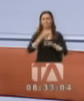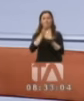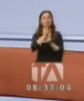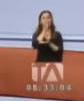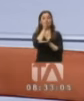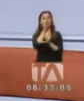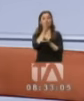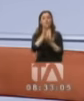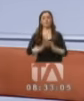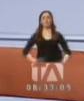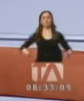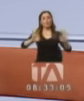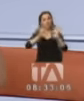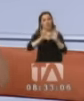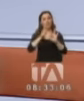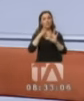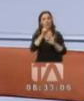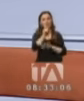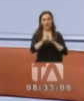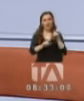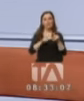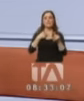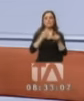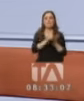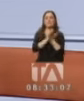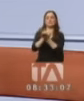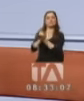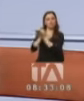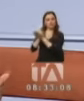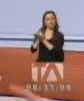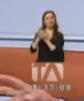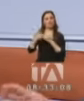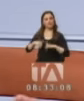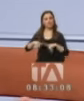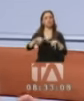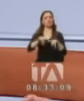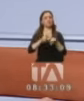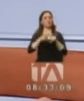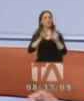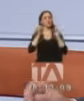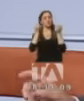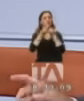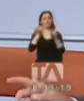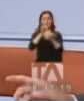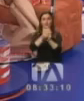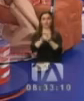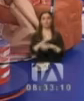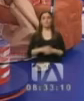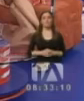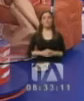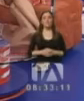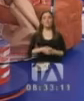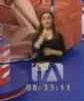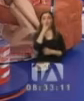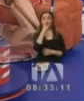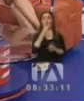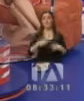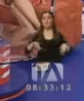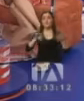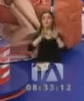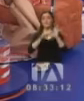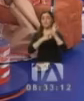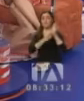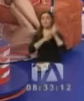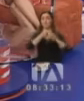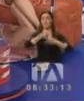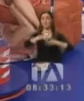será más real la forma en que canalicemos la ayuda desde los diferentes organismos e instituciones. Y sobre todo, Ani, me parece muy interesante que viene ya